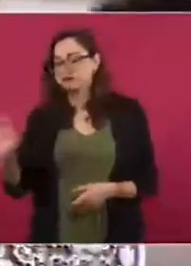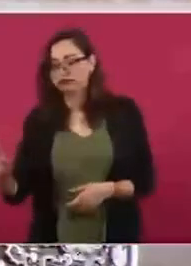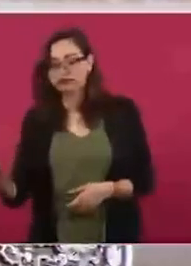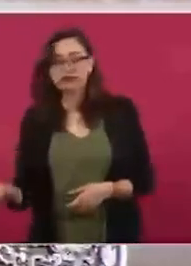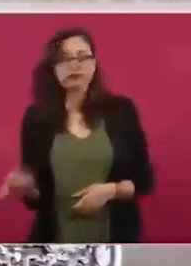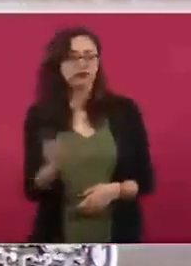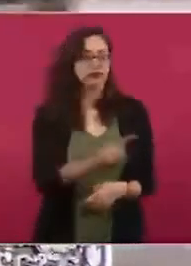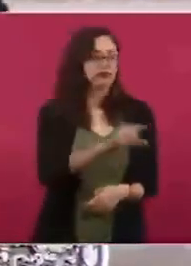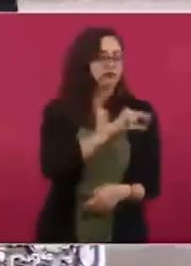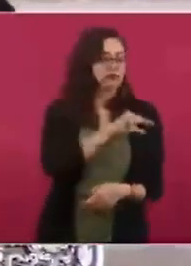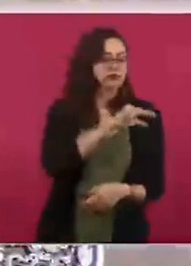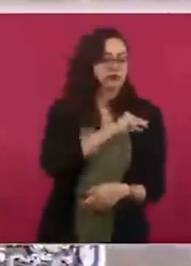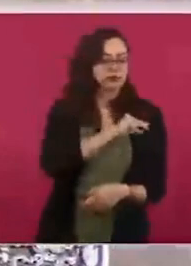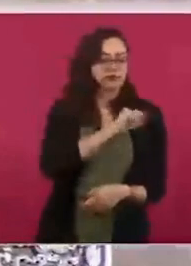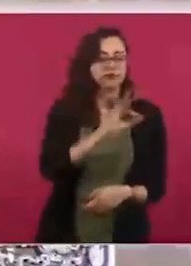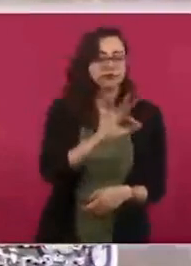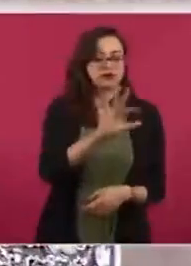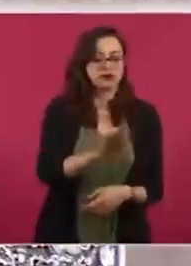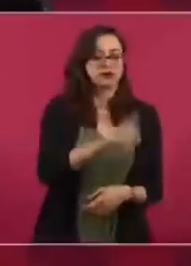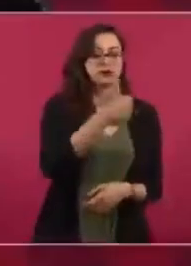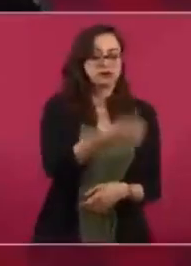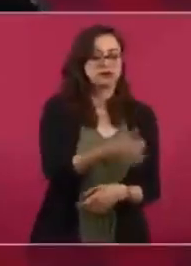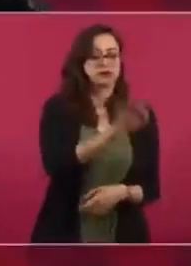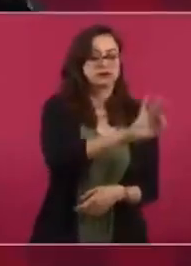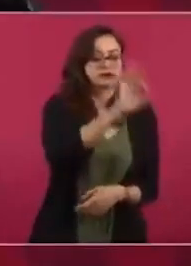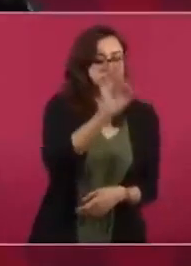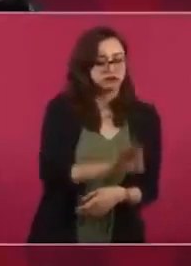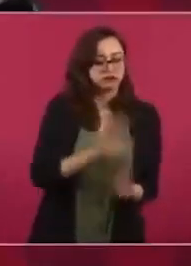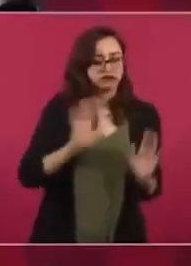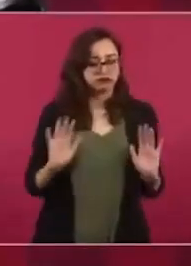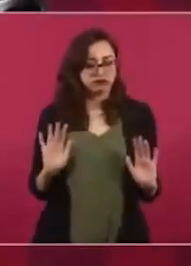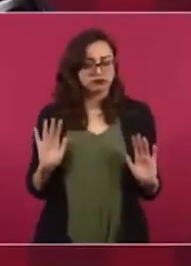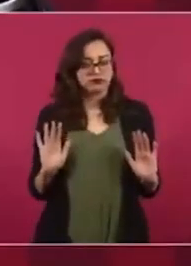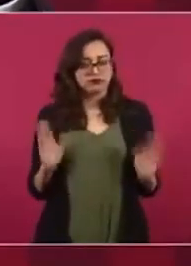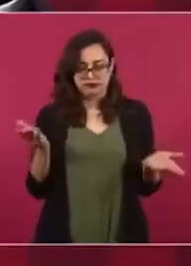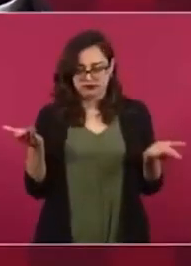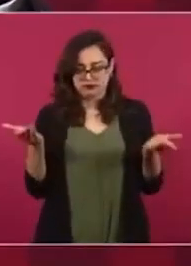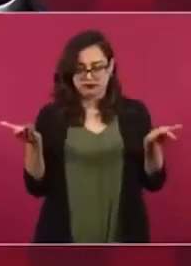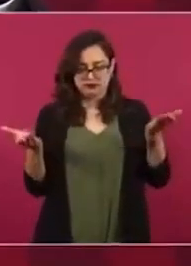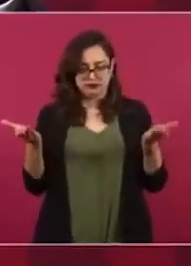54 la Comisión Federal de Electricidad,